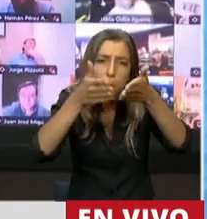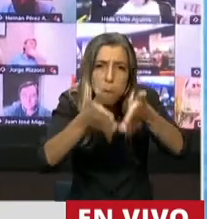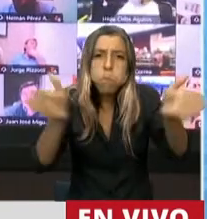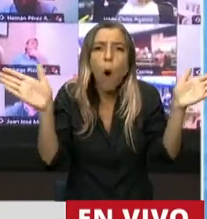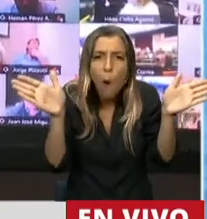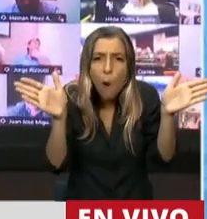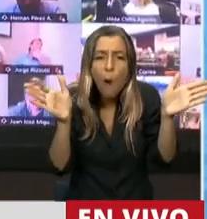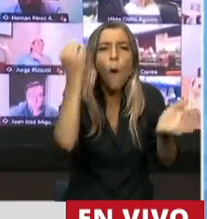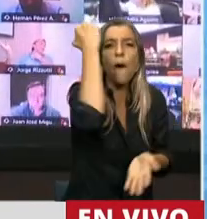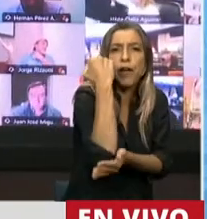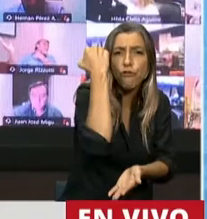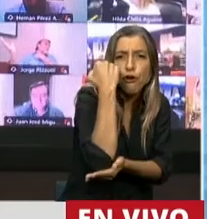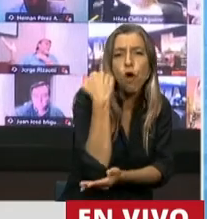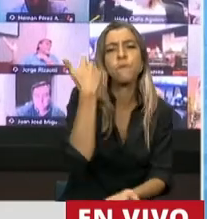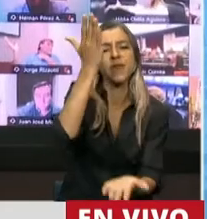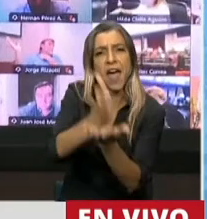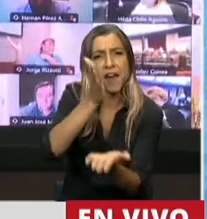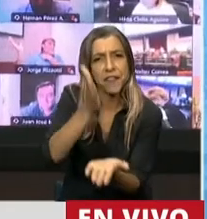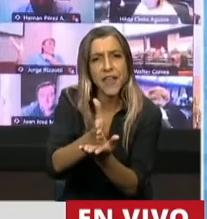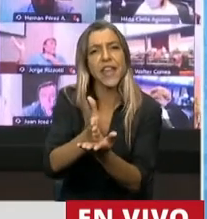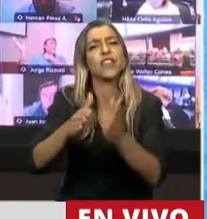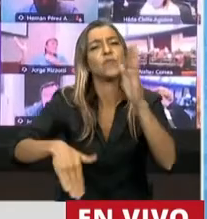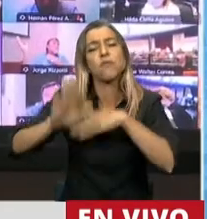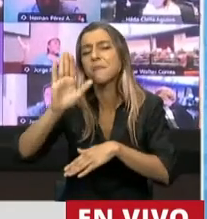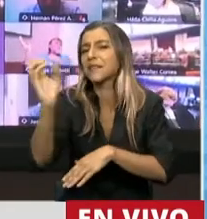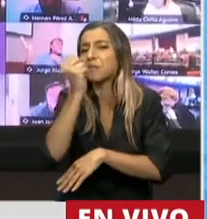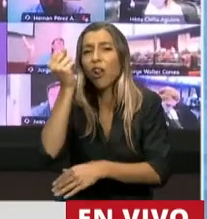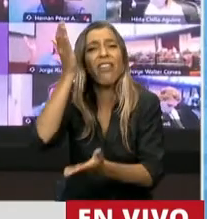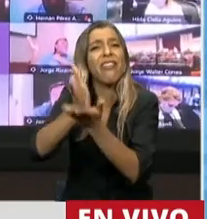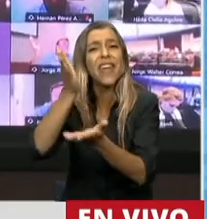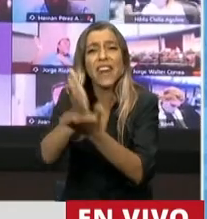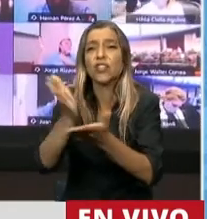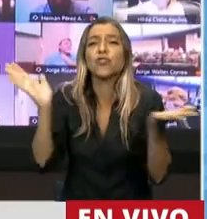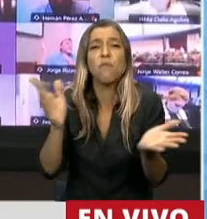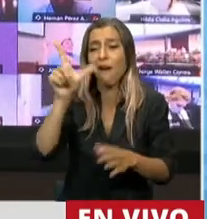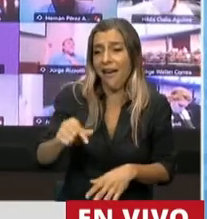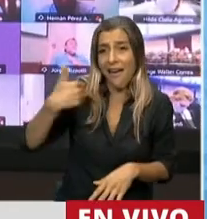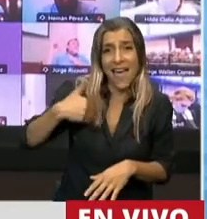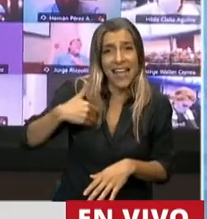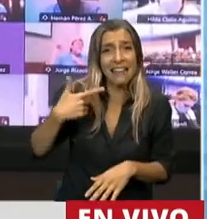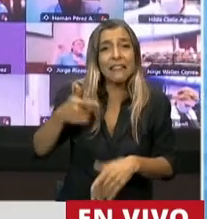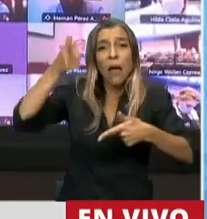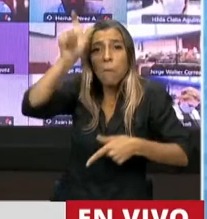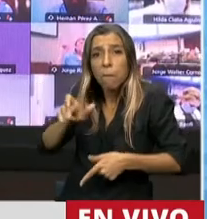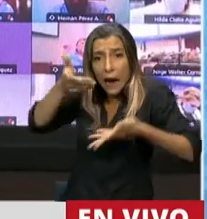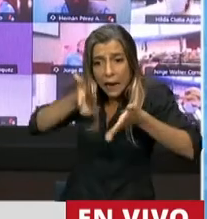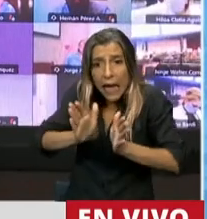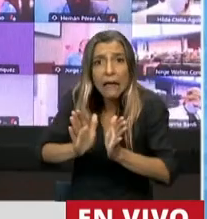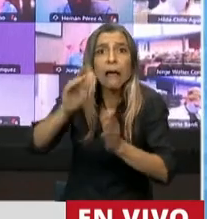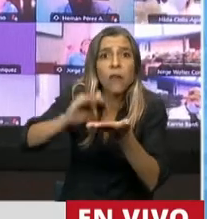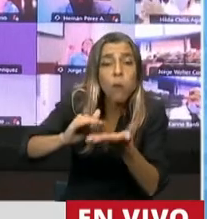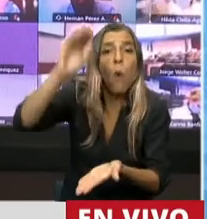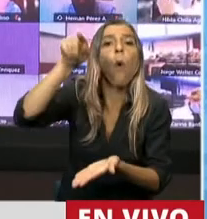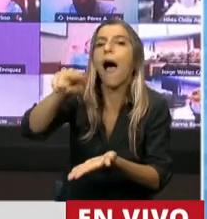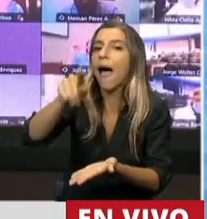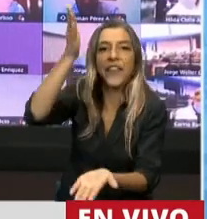una visión basada en derechos, en la idea que no importa dónde nazca un ciudadano argentino, va a tener los derechos constitucionales